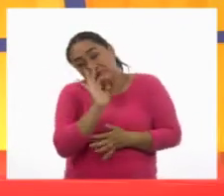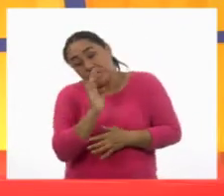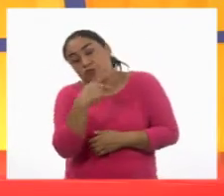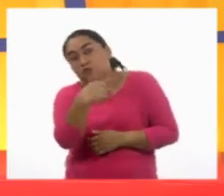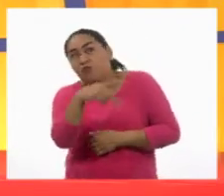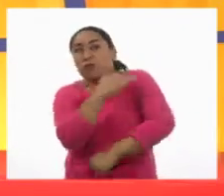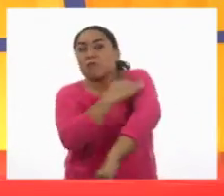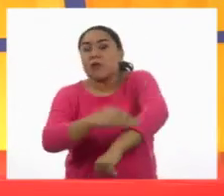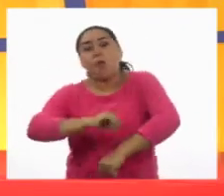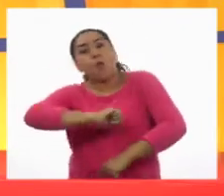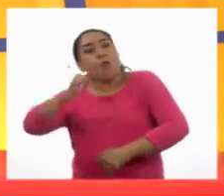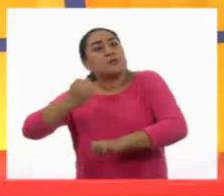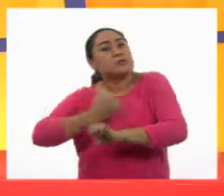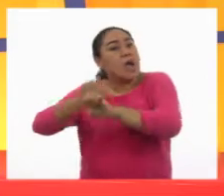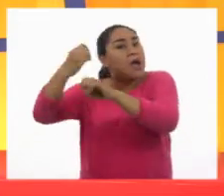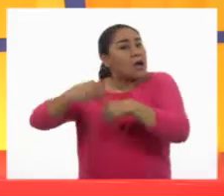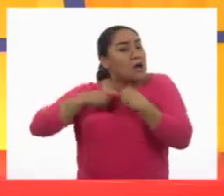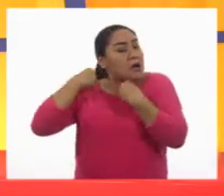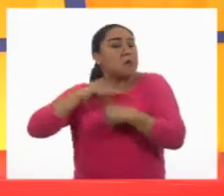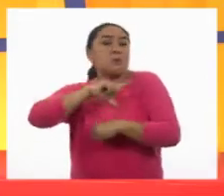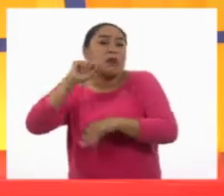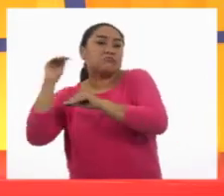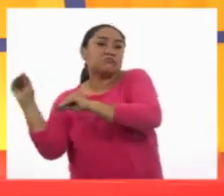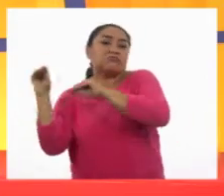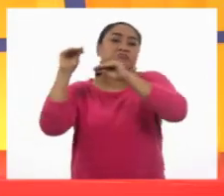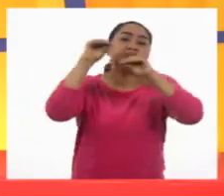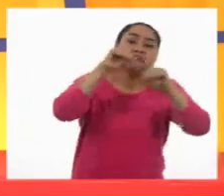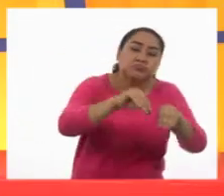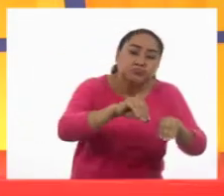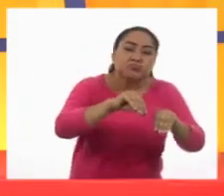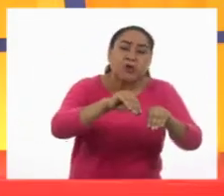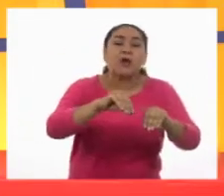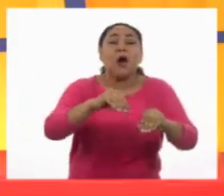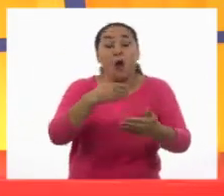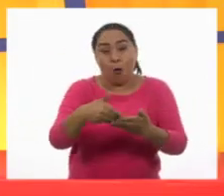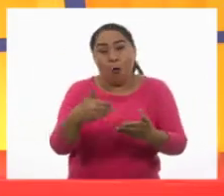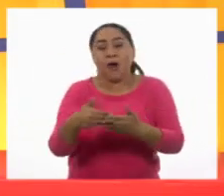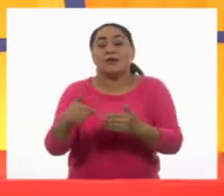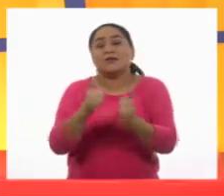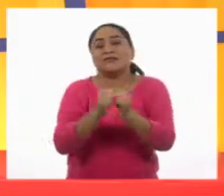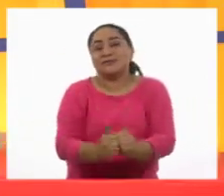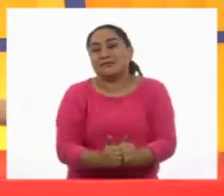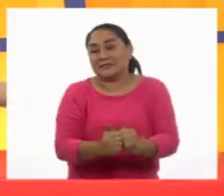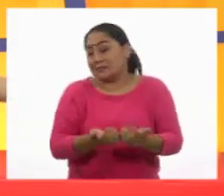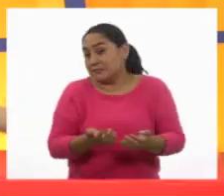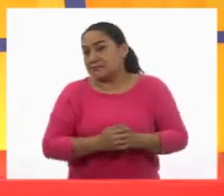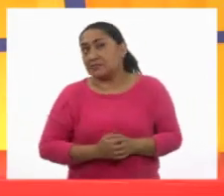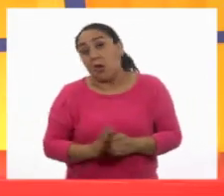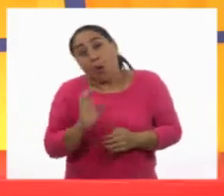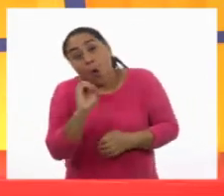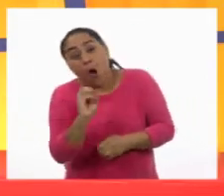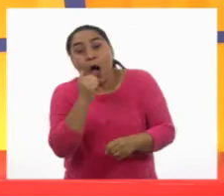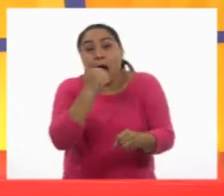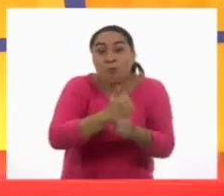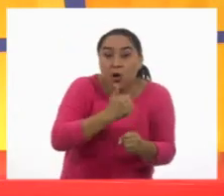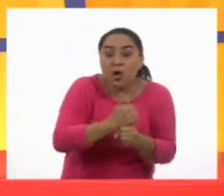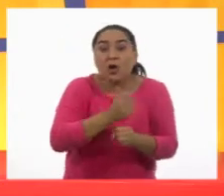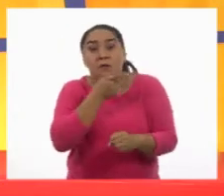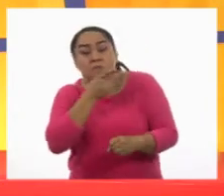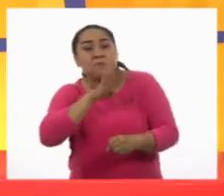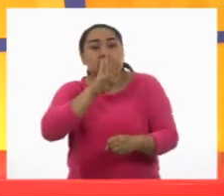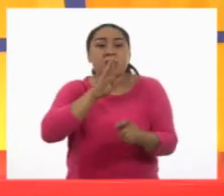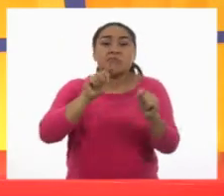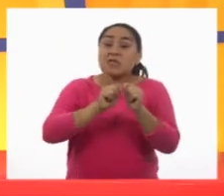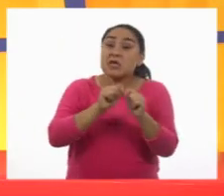otro estado o ciudad y se mudaron hasta establecerse en el lugar en donde ustedes nacieron. O sus abuelos y tíos viven en